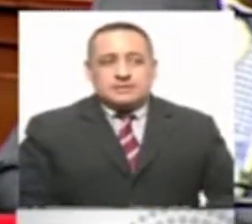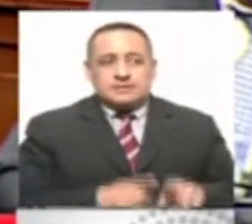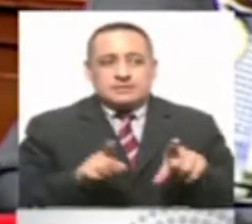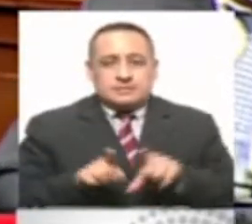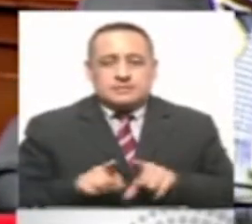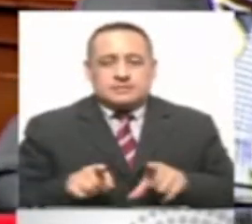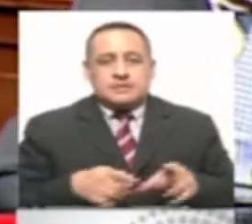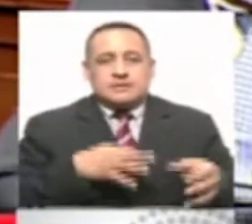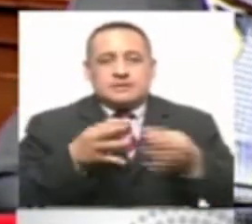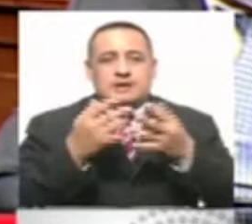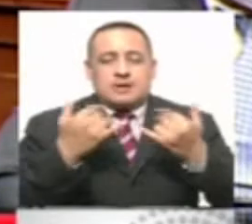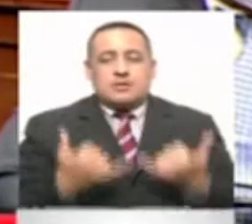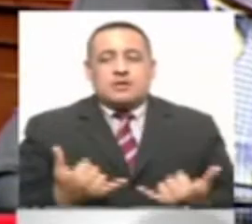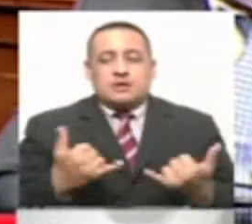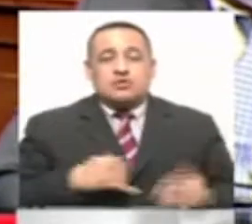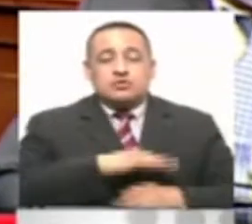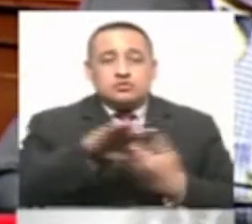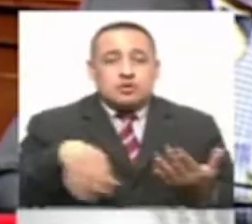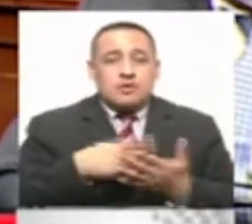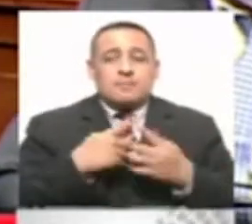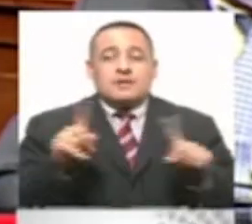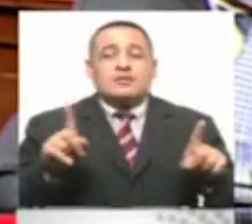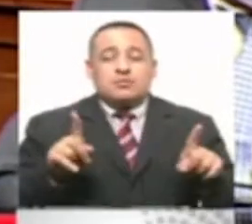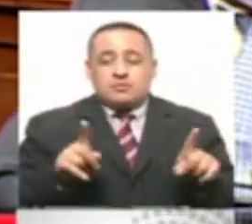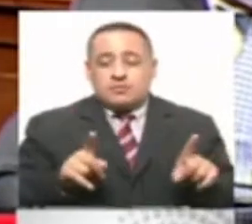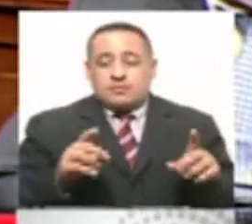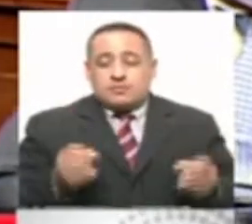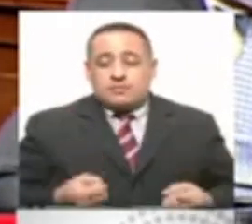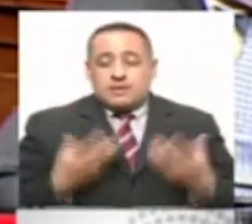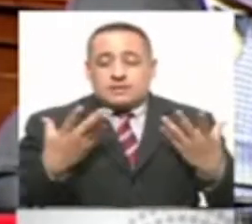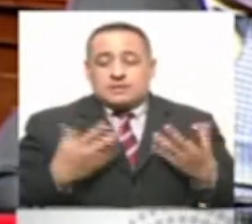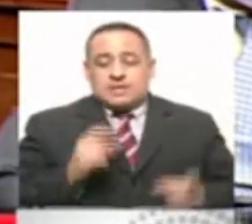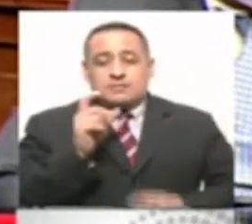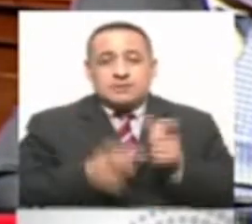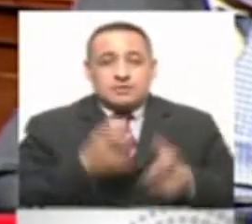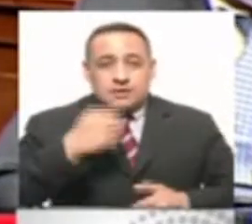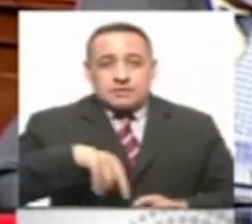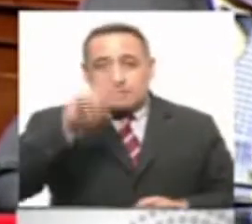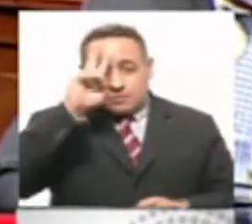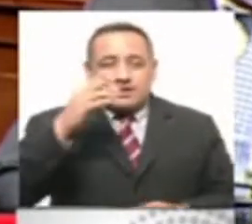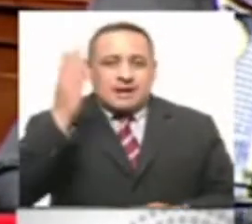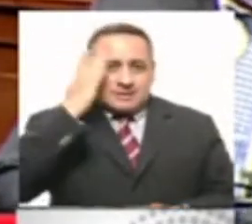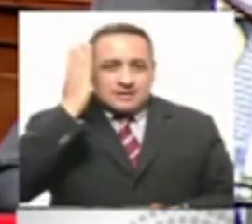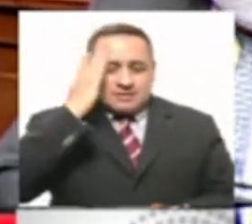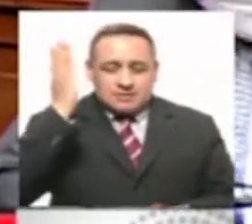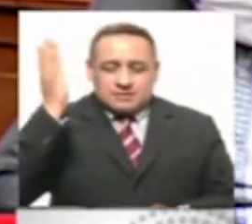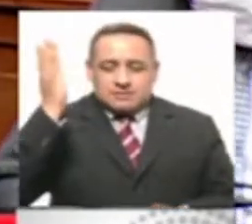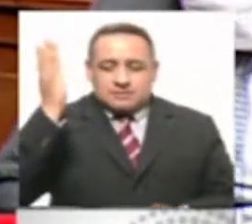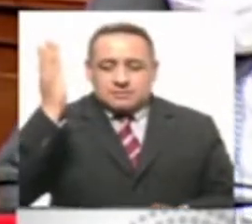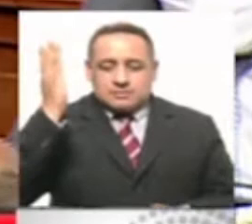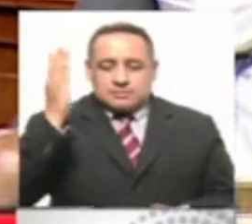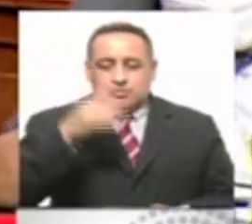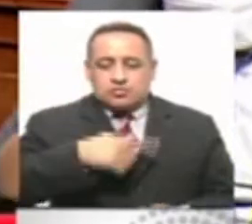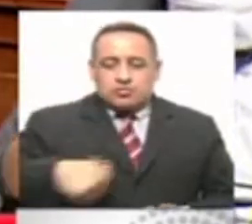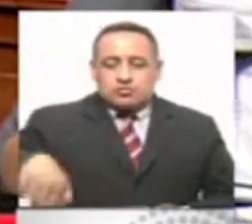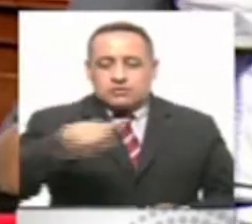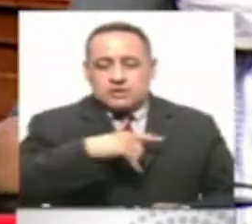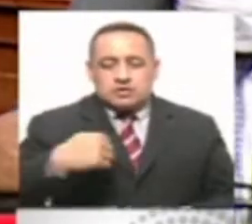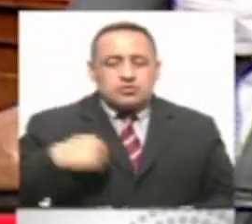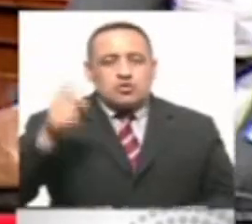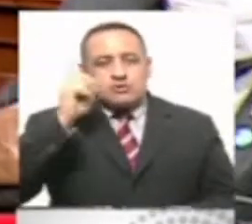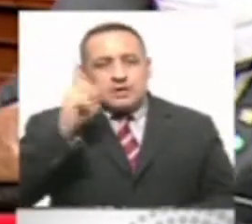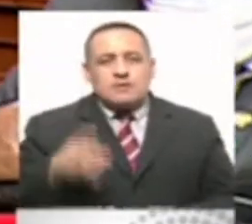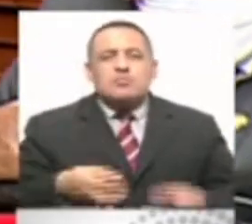hacer. Pero felizmente el pueblo ya se dio cuenta. ¿Ustedes no saben por qué